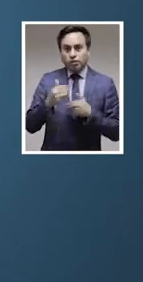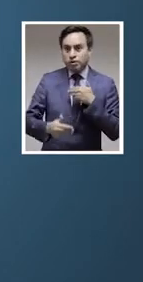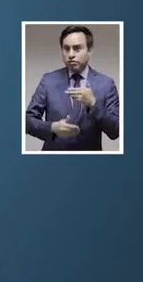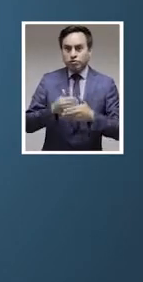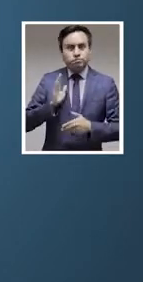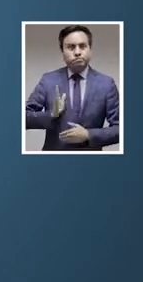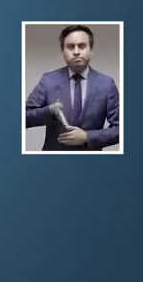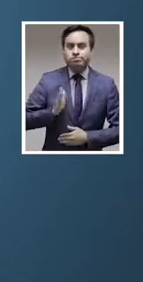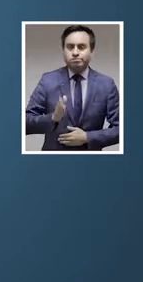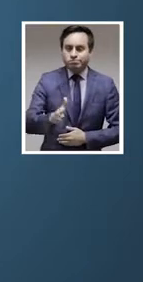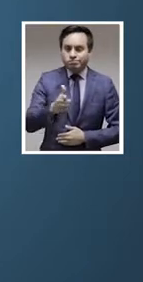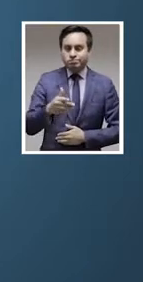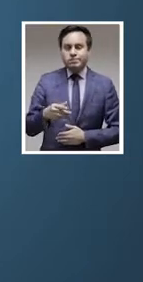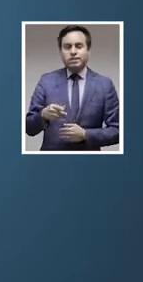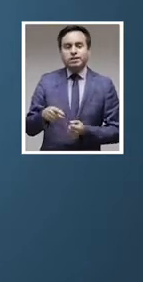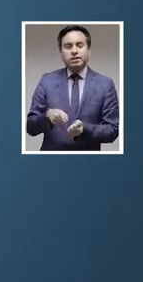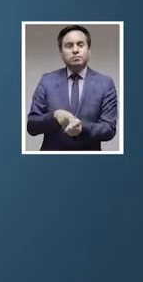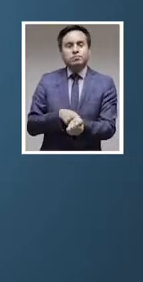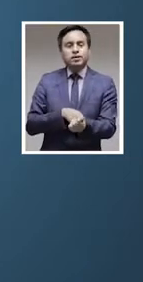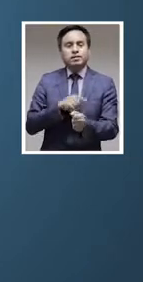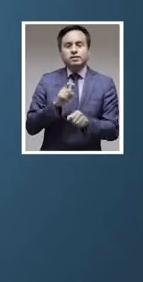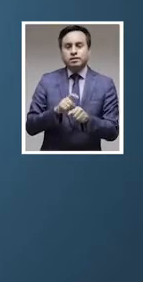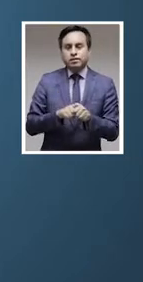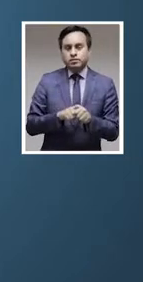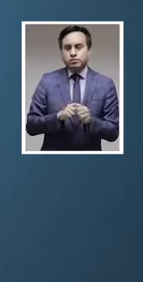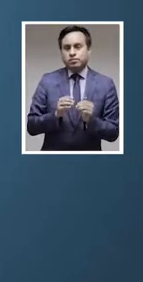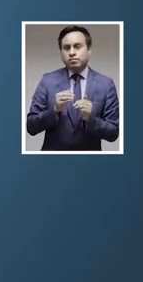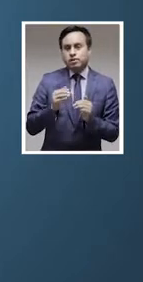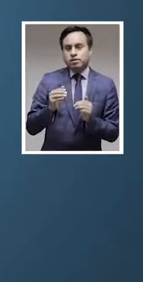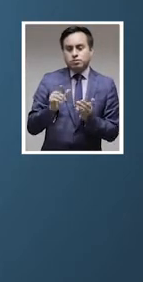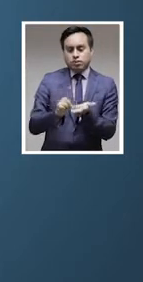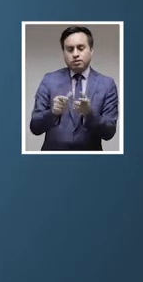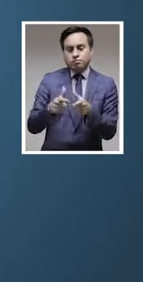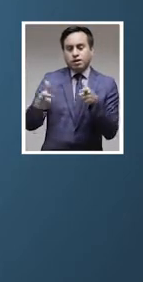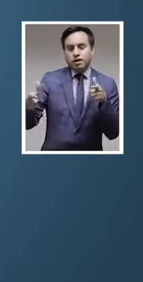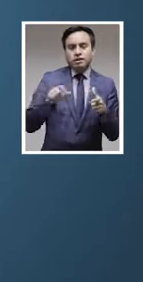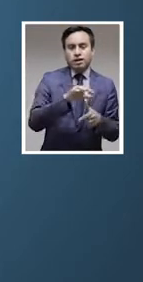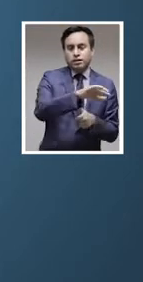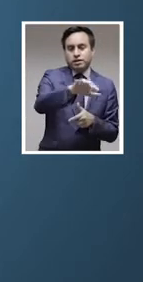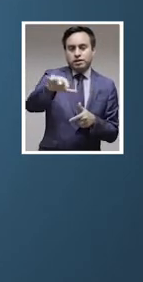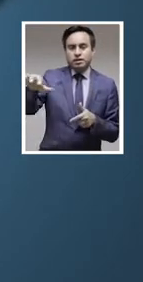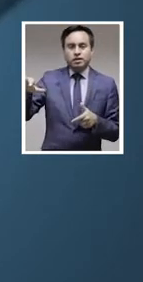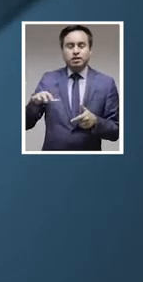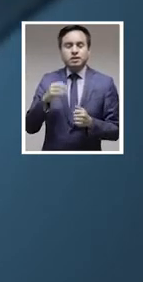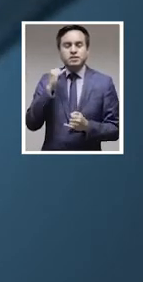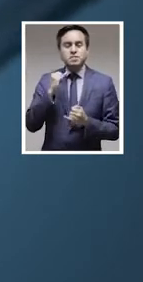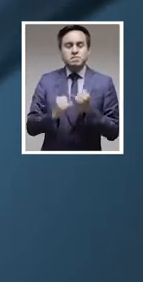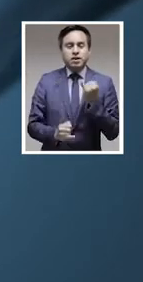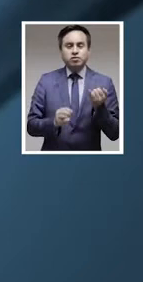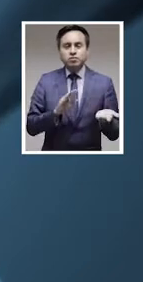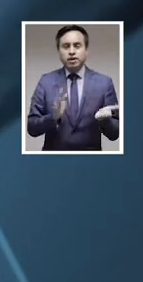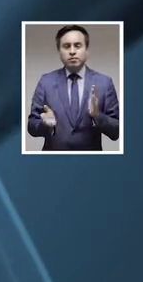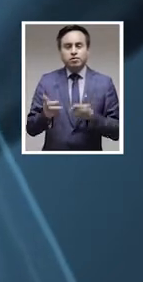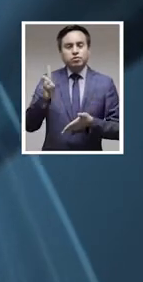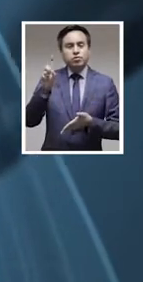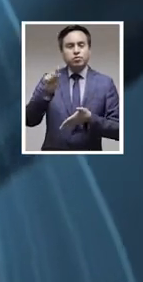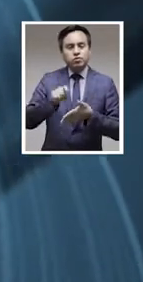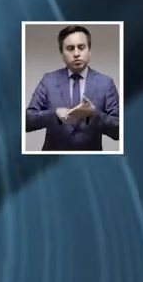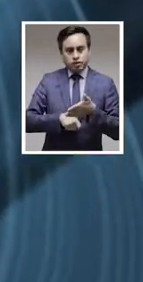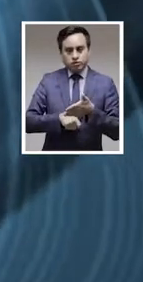operación pueda continuar, extenderse por un tramo mayor dentro de la ciudad, tener un plazo de